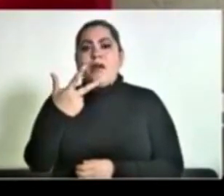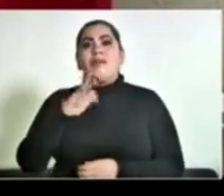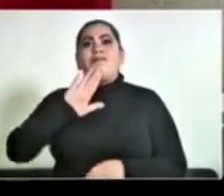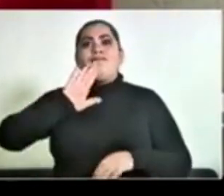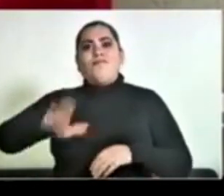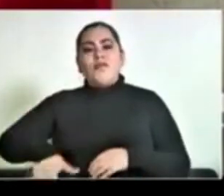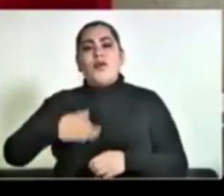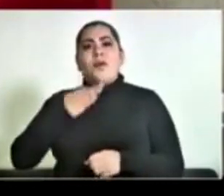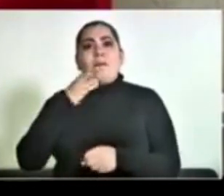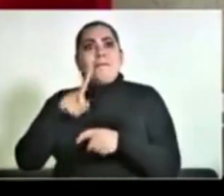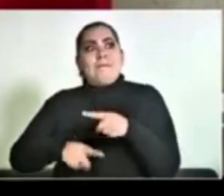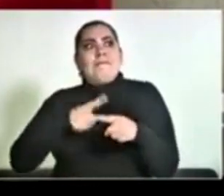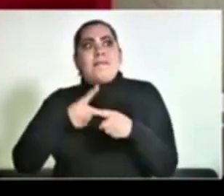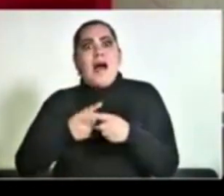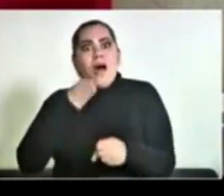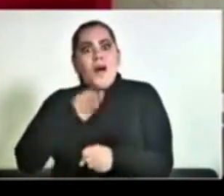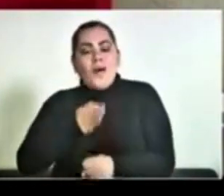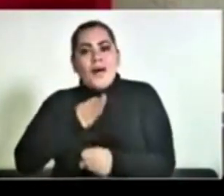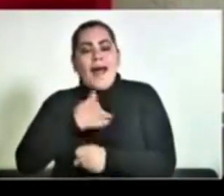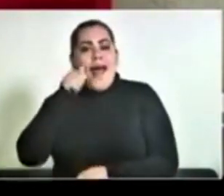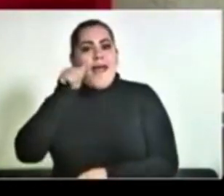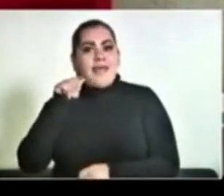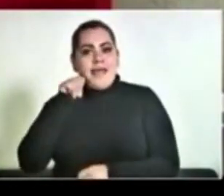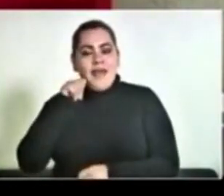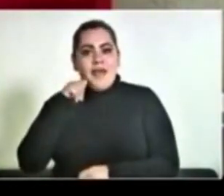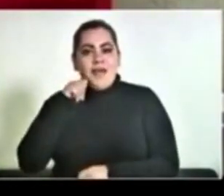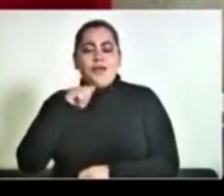fallecidos más con respecto al día de ayer. ¿Es cuánto, gobernador?